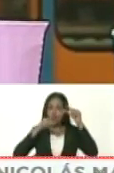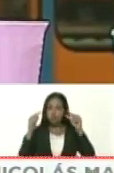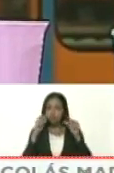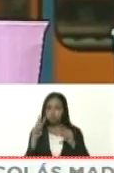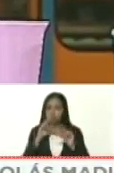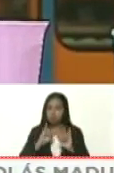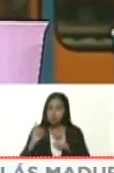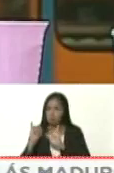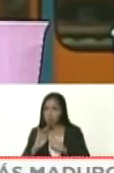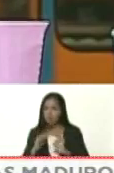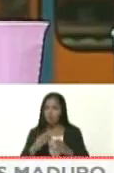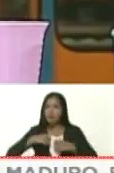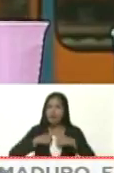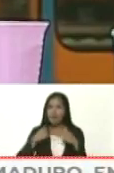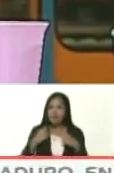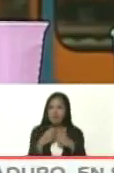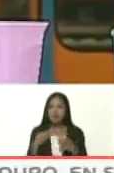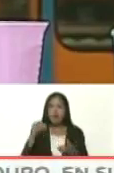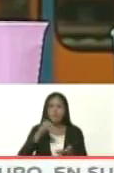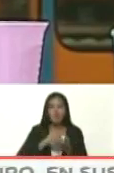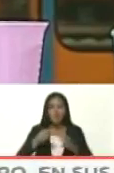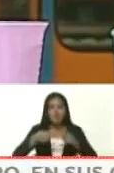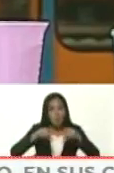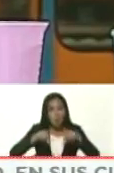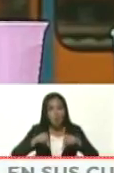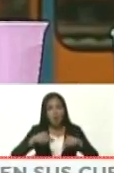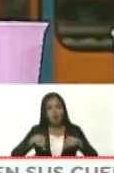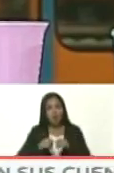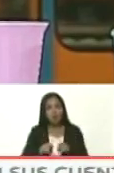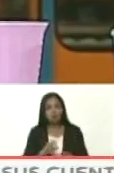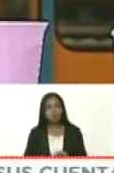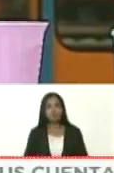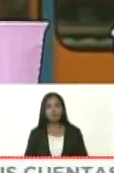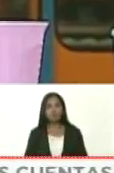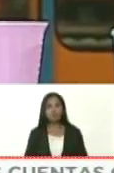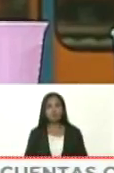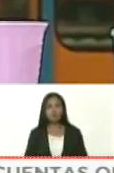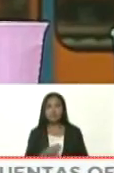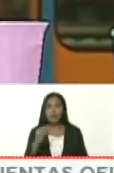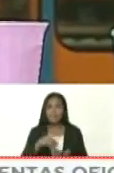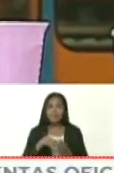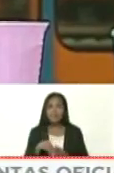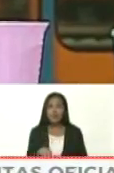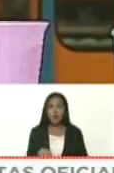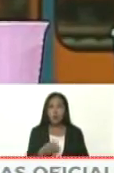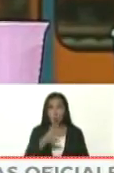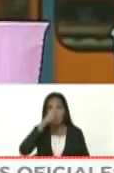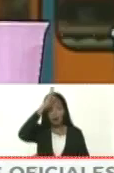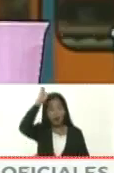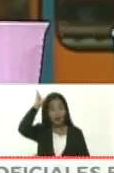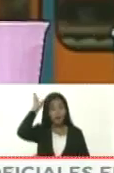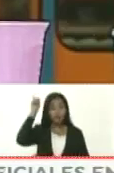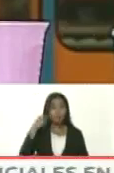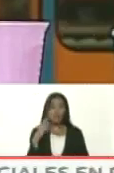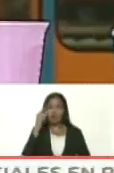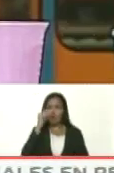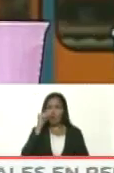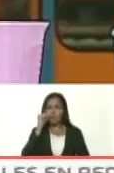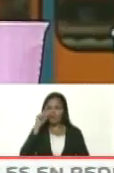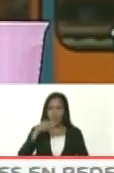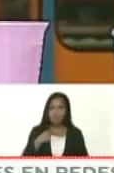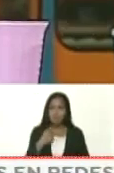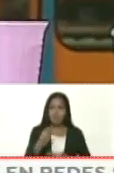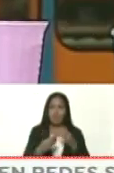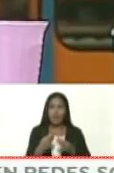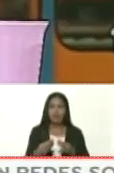criolla de gallinas ponedoras de huevos fértiles, y además allí también están los gallos, los machos, que hacen que